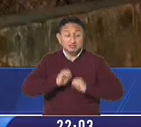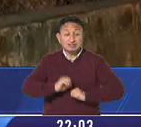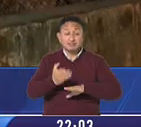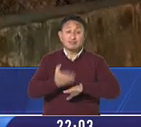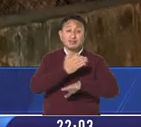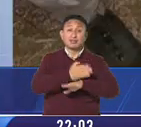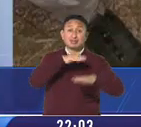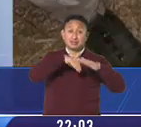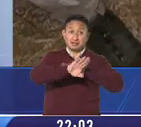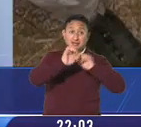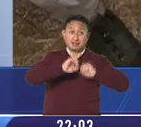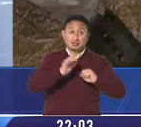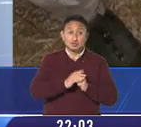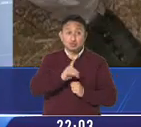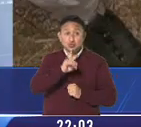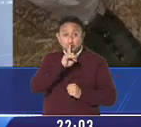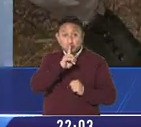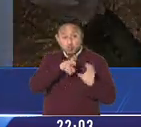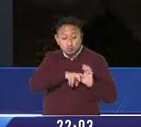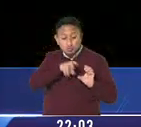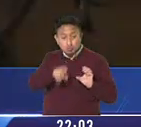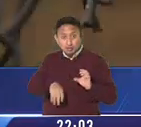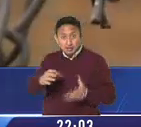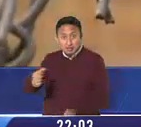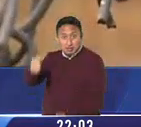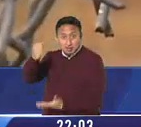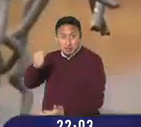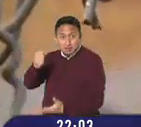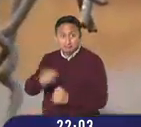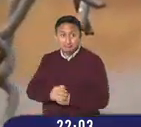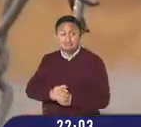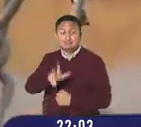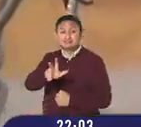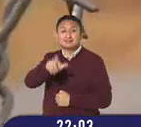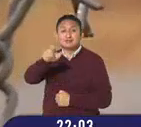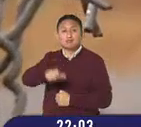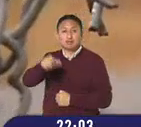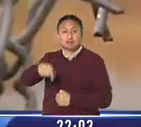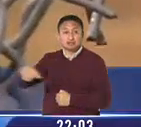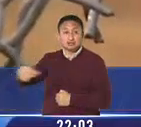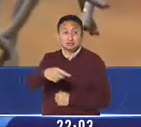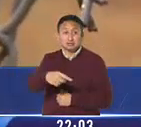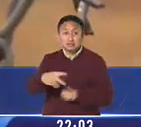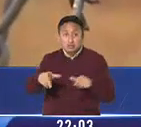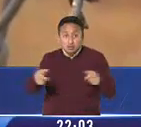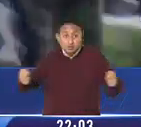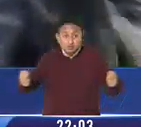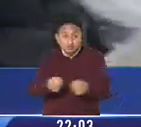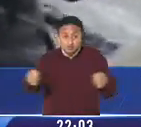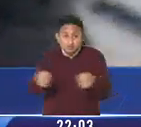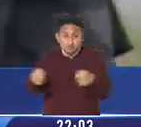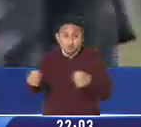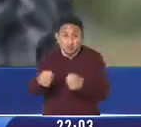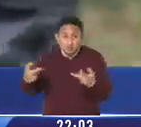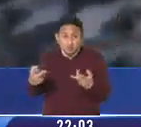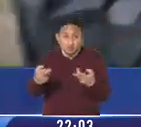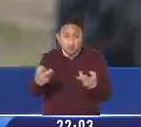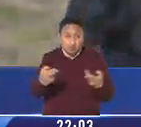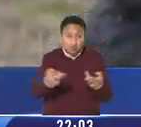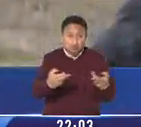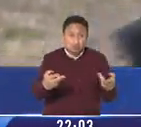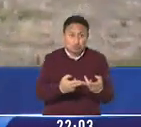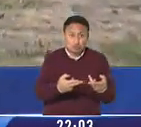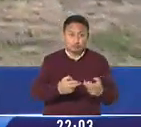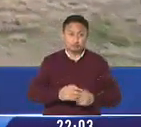parte interior. Luego se encontraron unos bultos. Los tres implicados habían cortado la malla de seguridad utilizando las